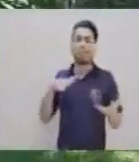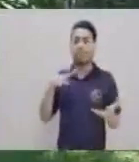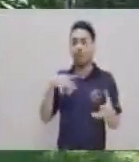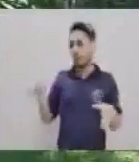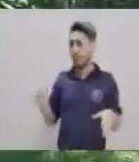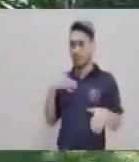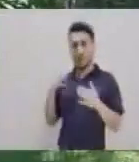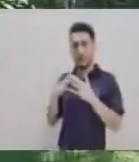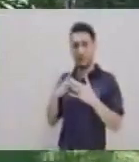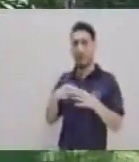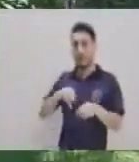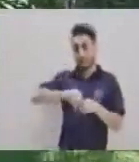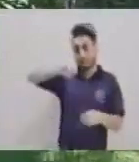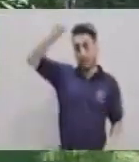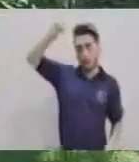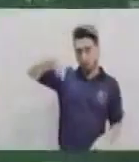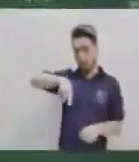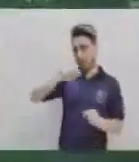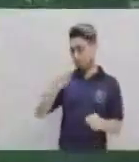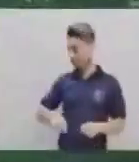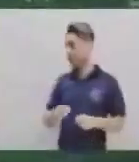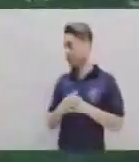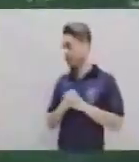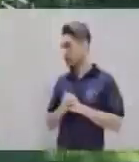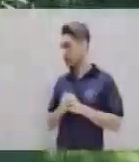con más acceso en nuestra casa. Iniciemos.